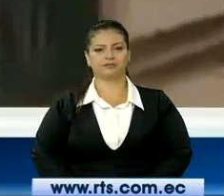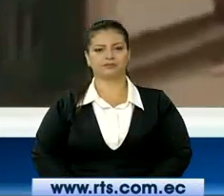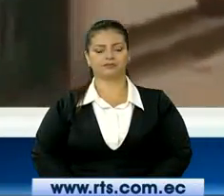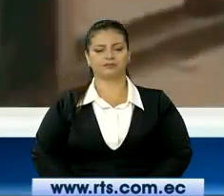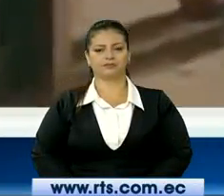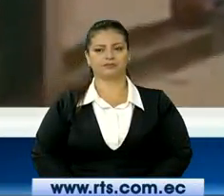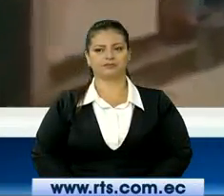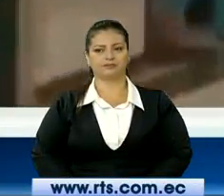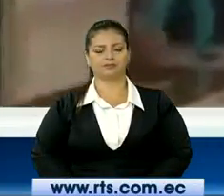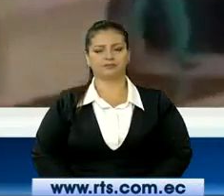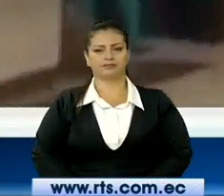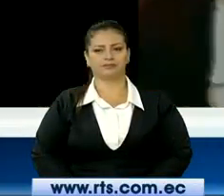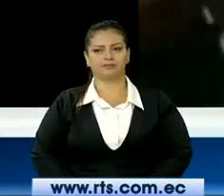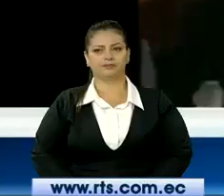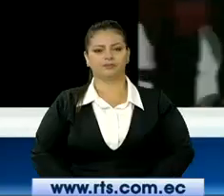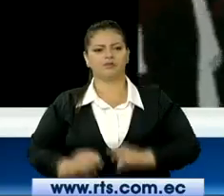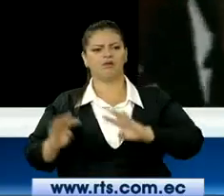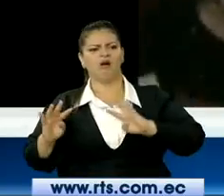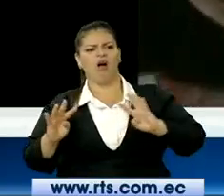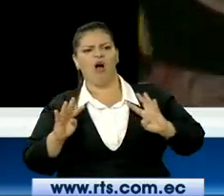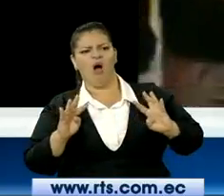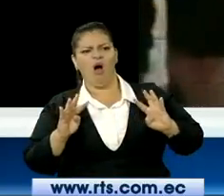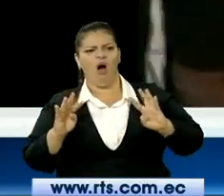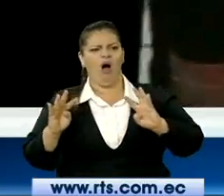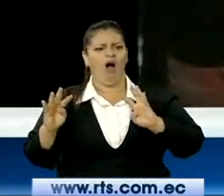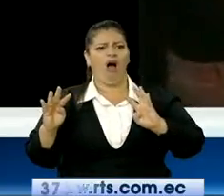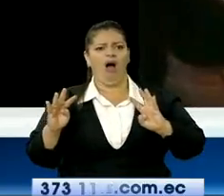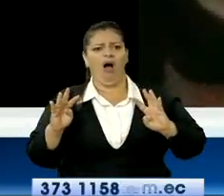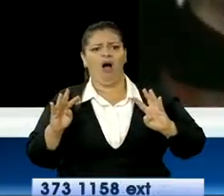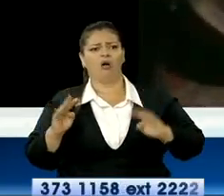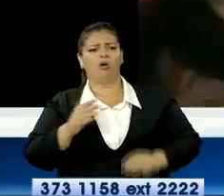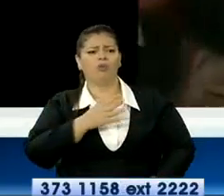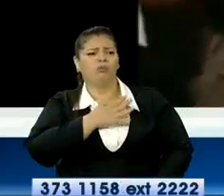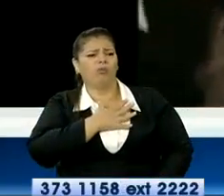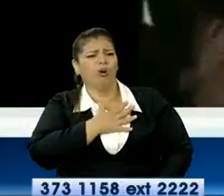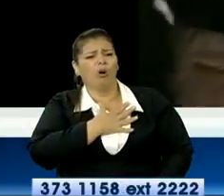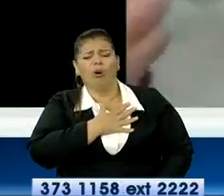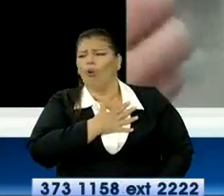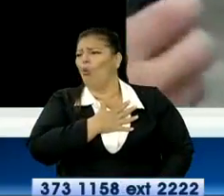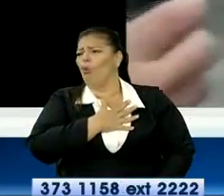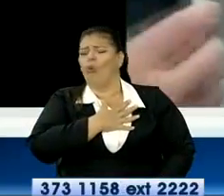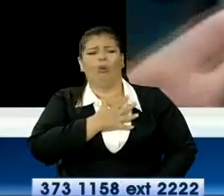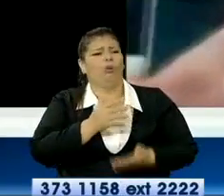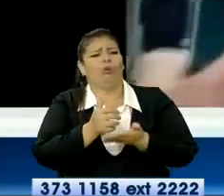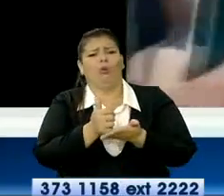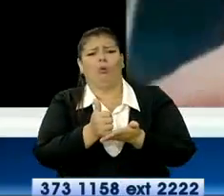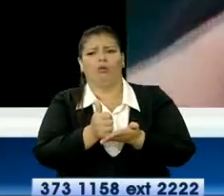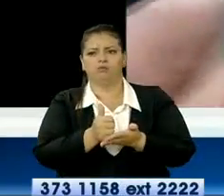Y si bien alarmó a todos, no obtuvo los resultados esperados.